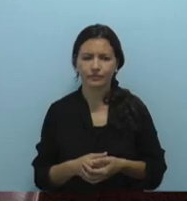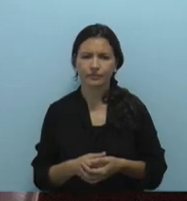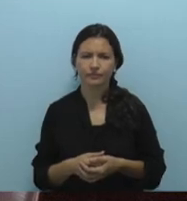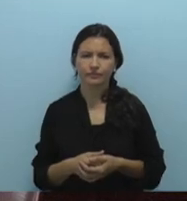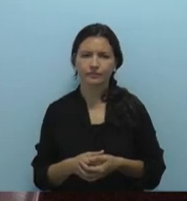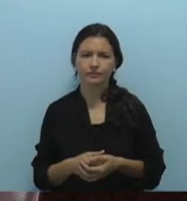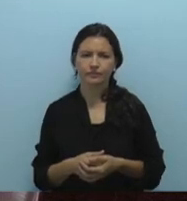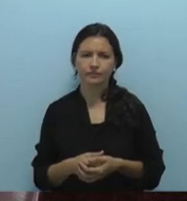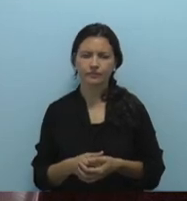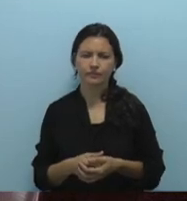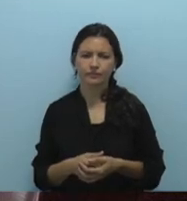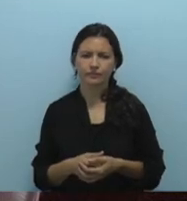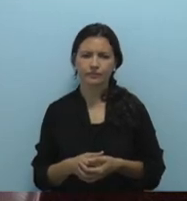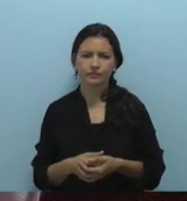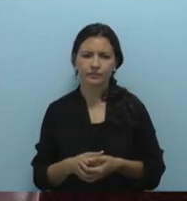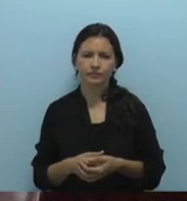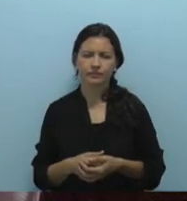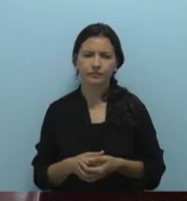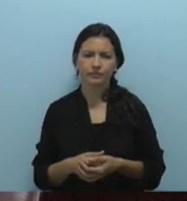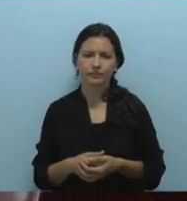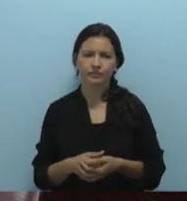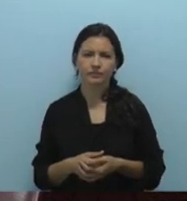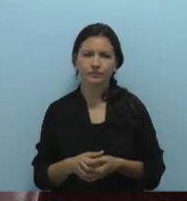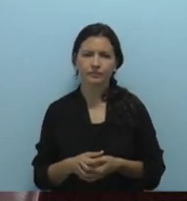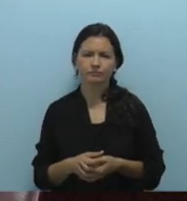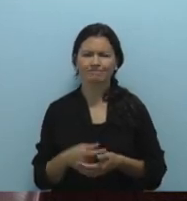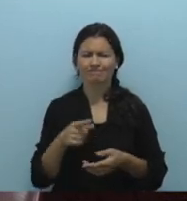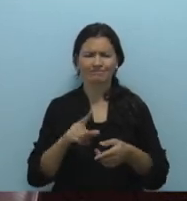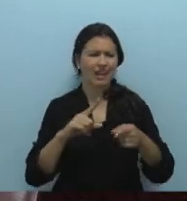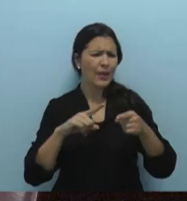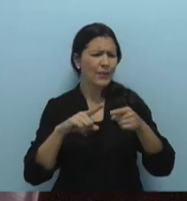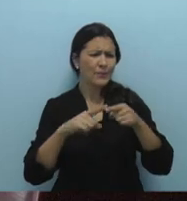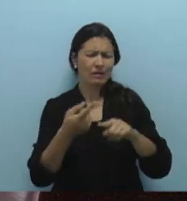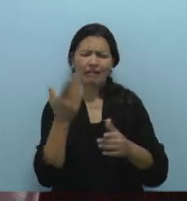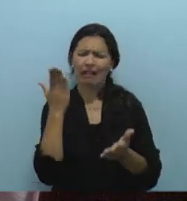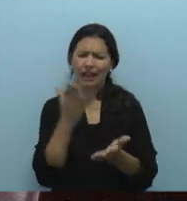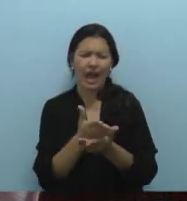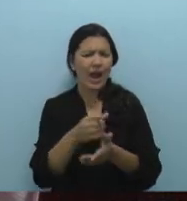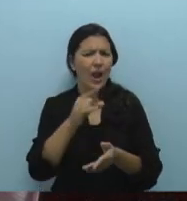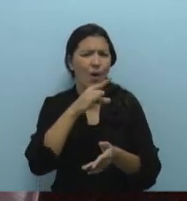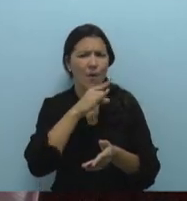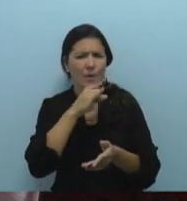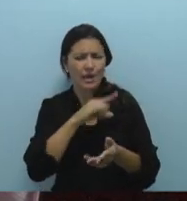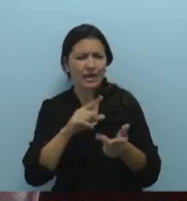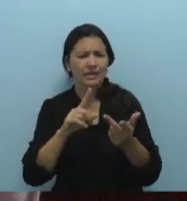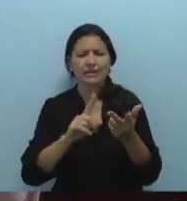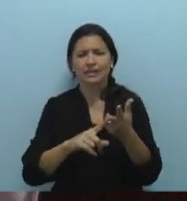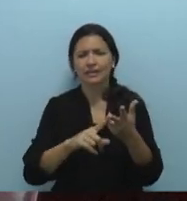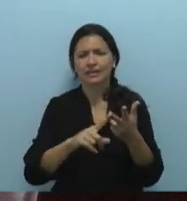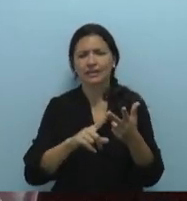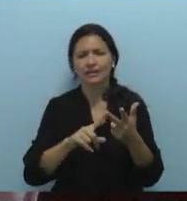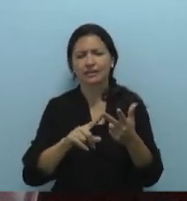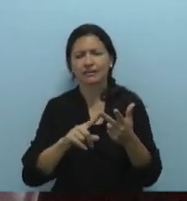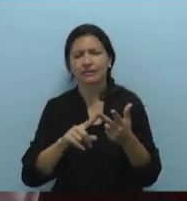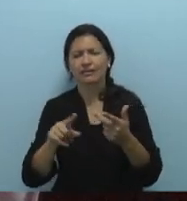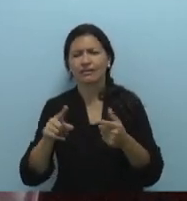absurdo, como le tenemos que poner un límite a las políticas de crueldad, a las mentiras y a las intentos